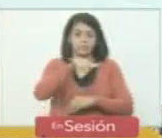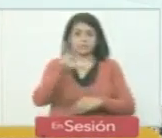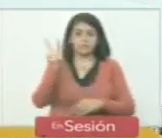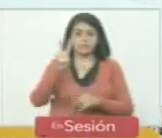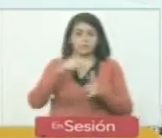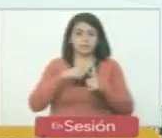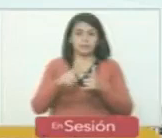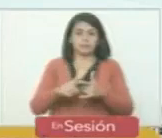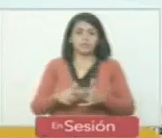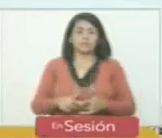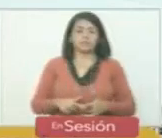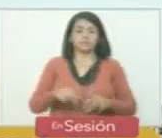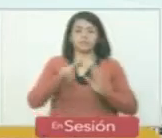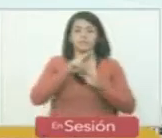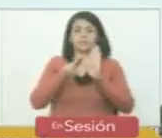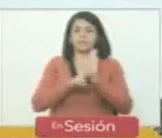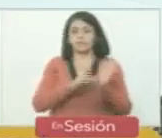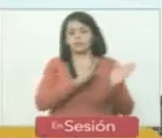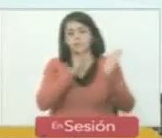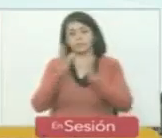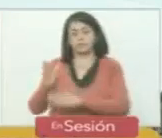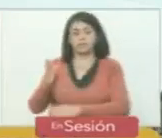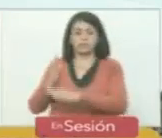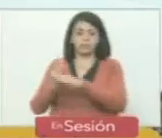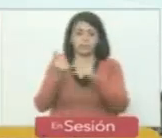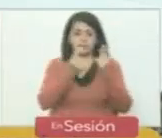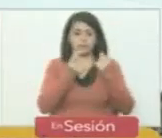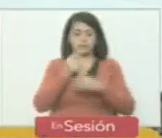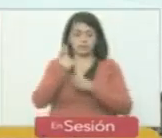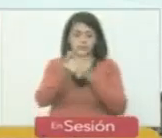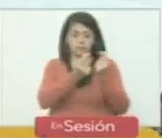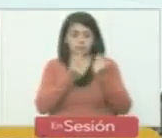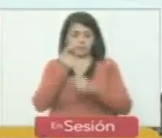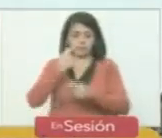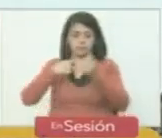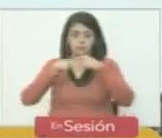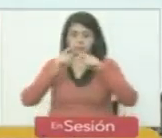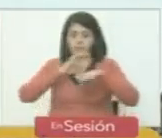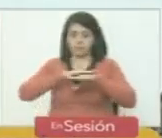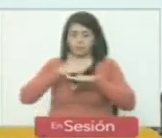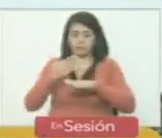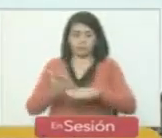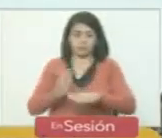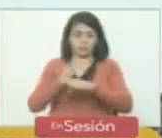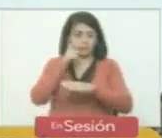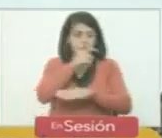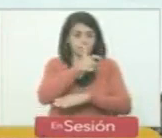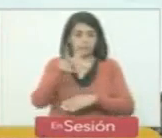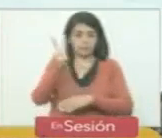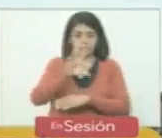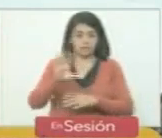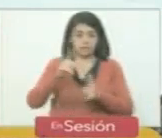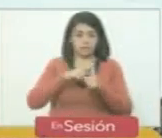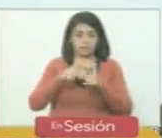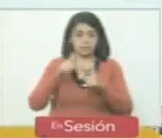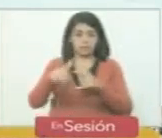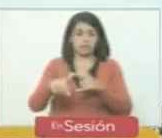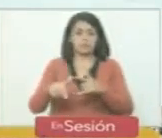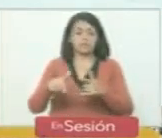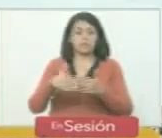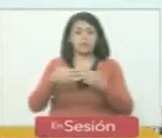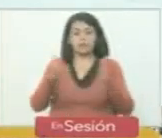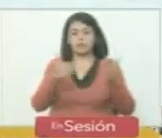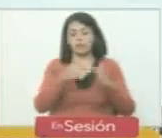venezolana como una medida adicional al bloqueo económico, financiero y comercial contra el pueblo venezolano en